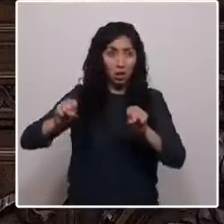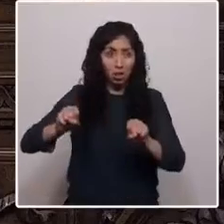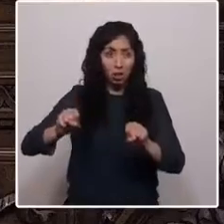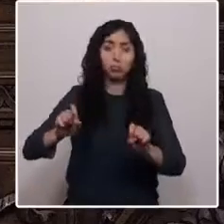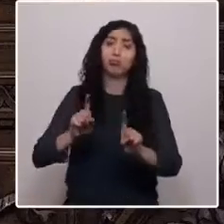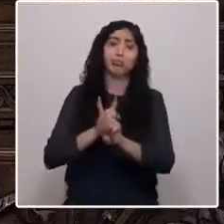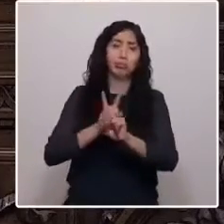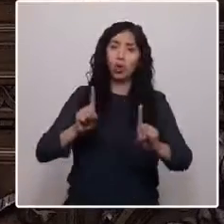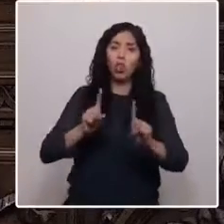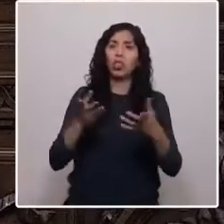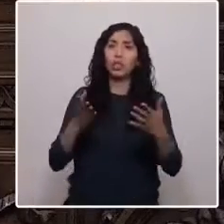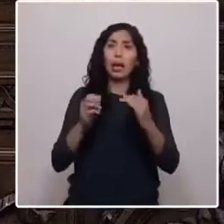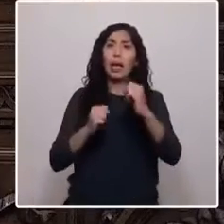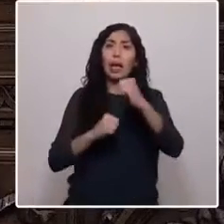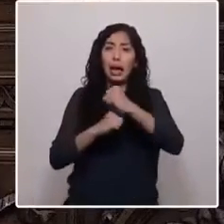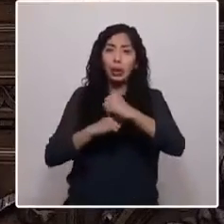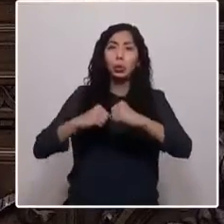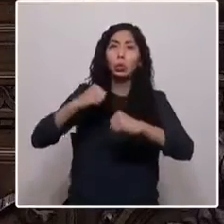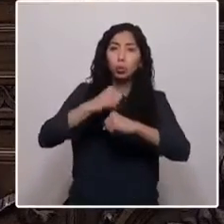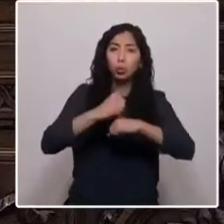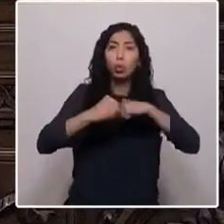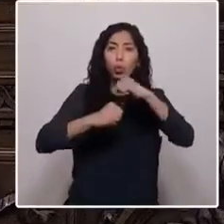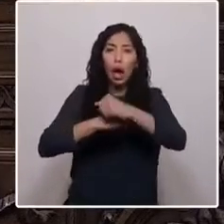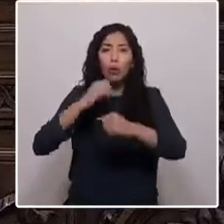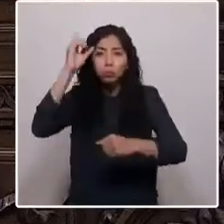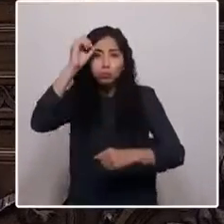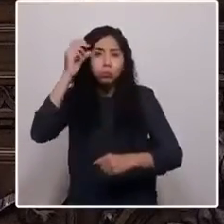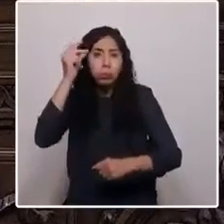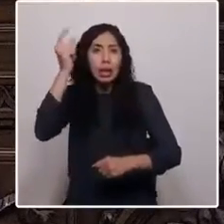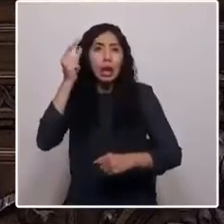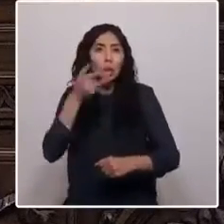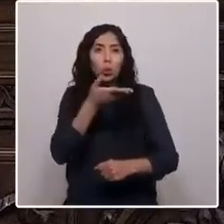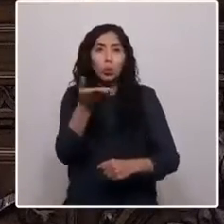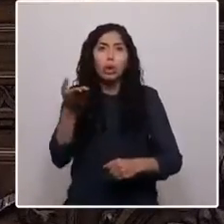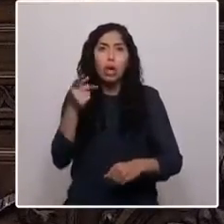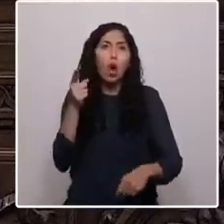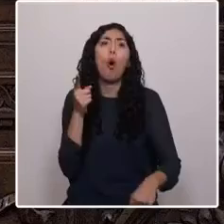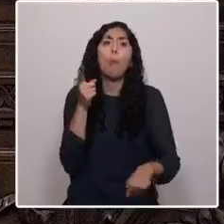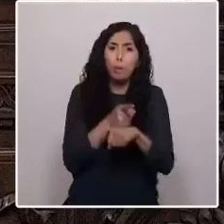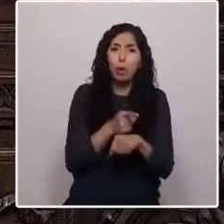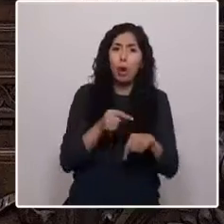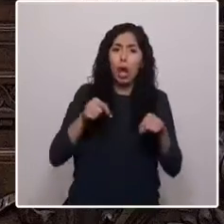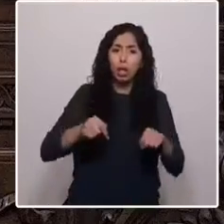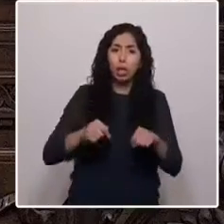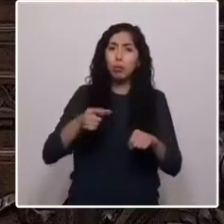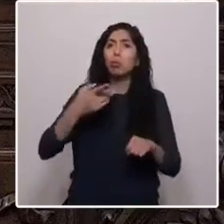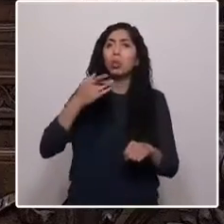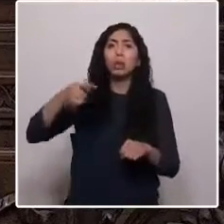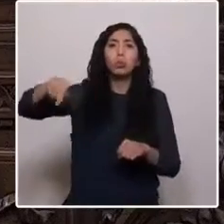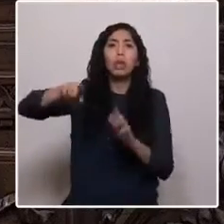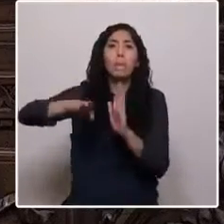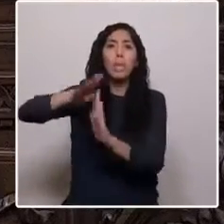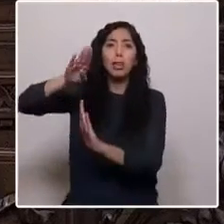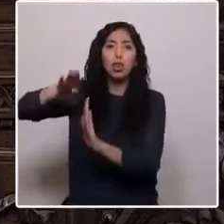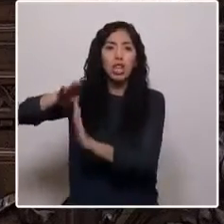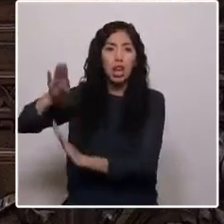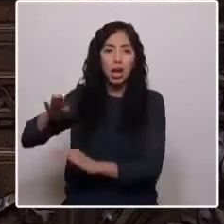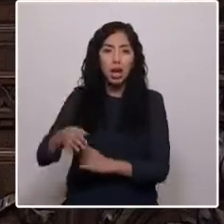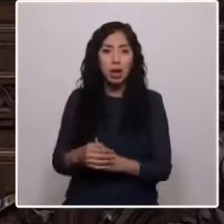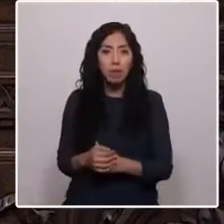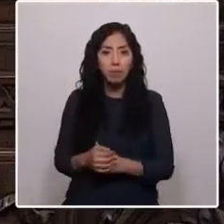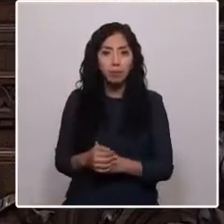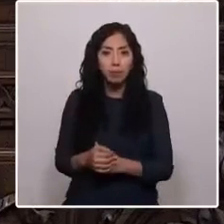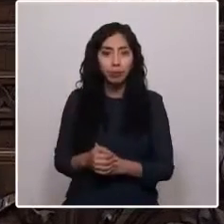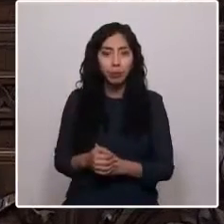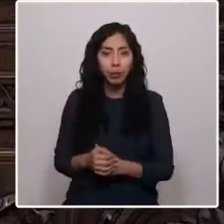estructura ideológica que ustedes están imponiendo a fuerza de mayoría. Sobre todo porque tiene